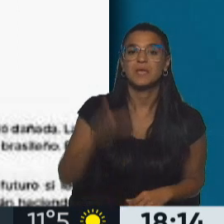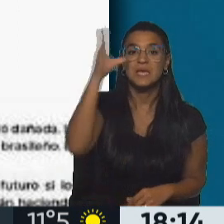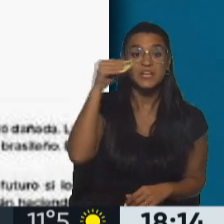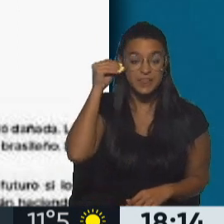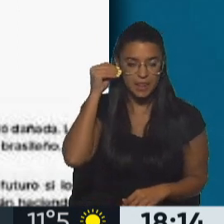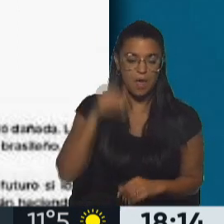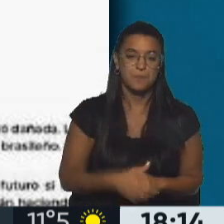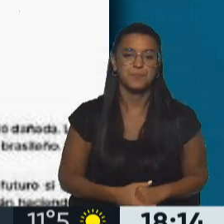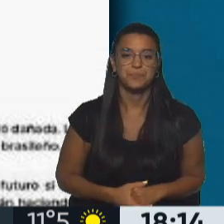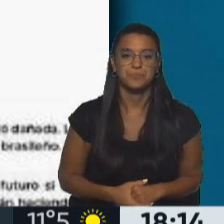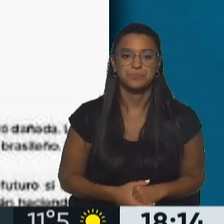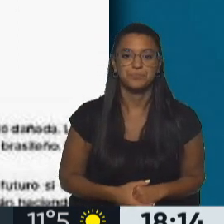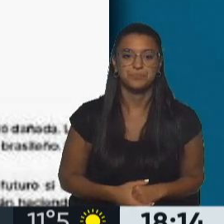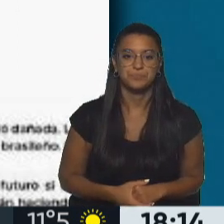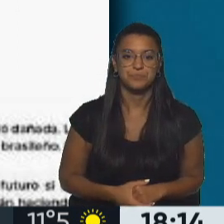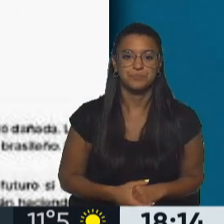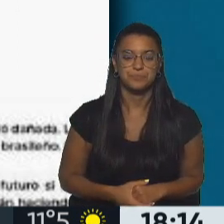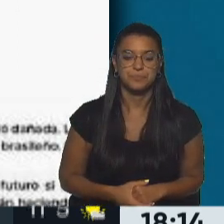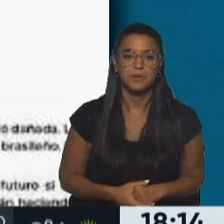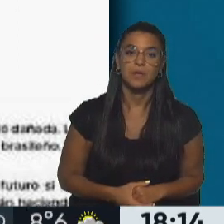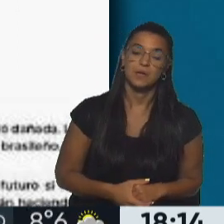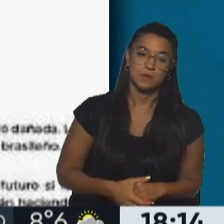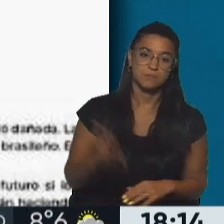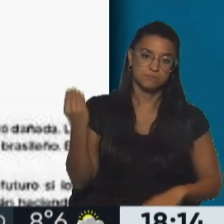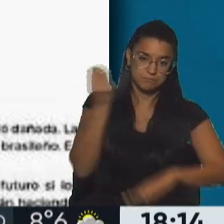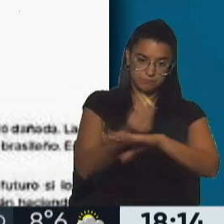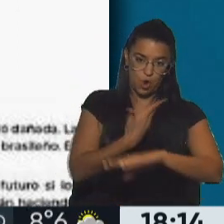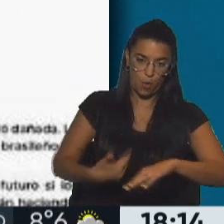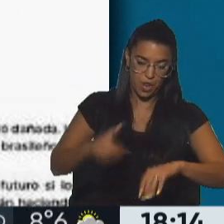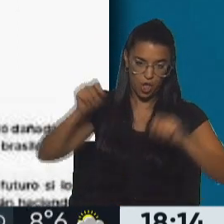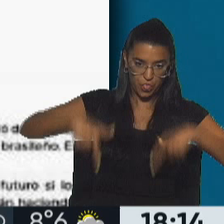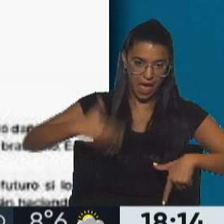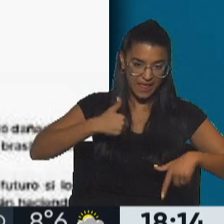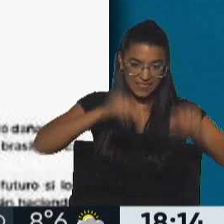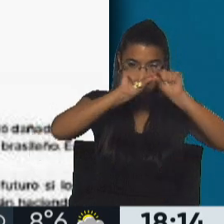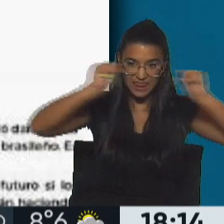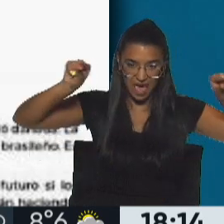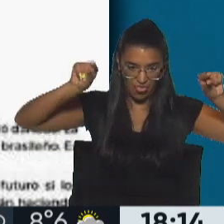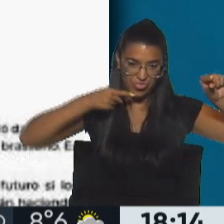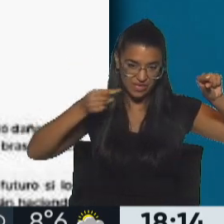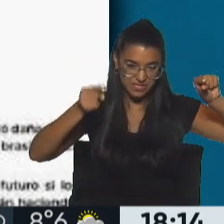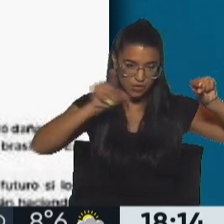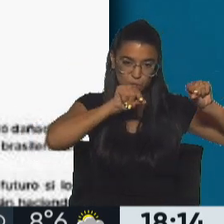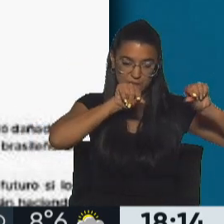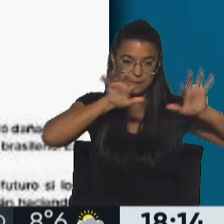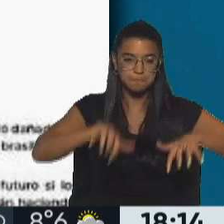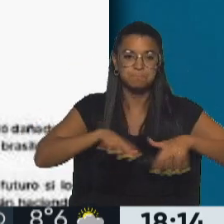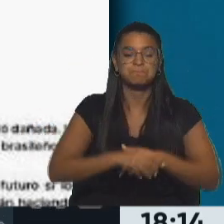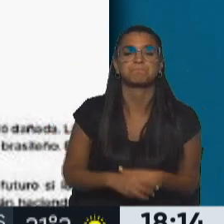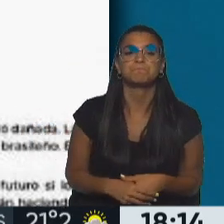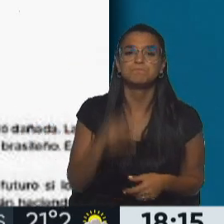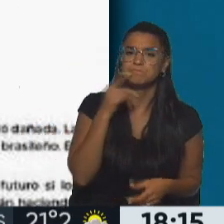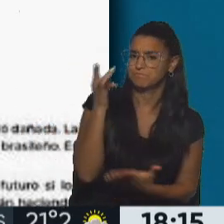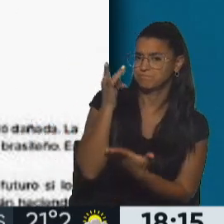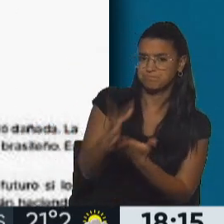kirchner representante gubernamental de Argentina Así dice el tuit repudio